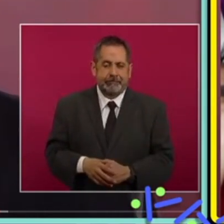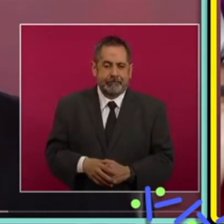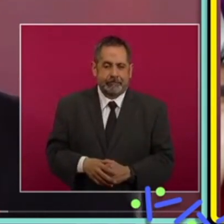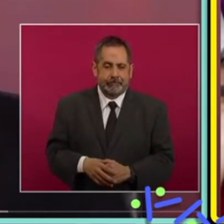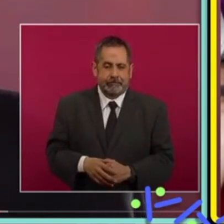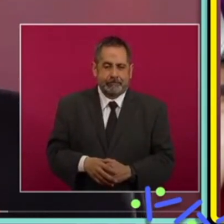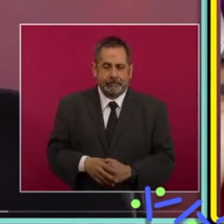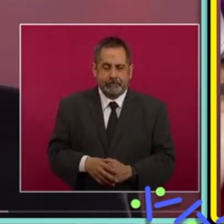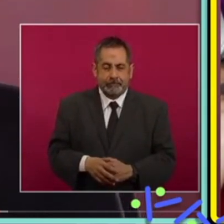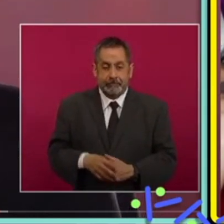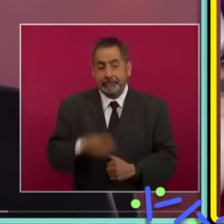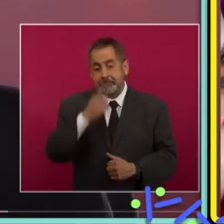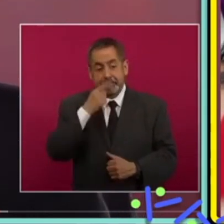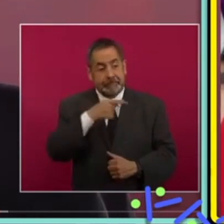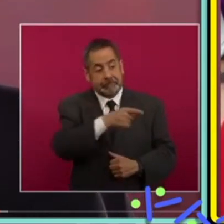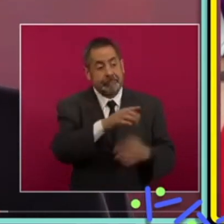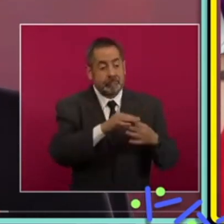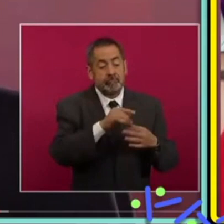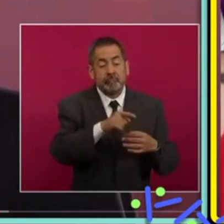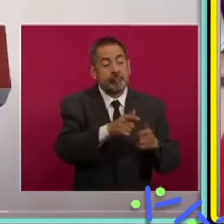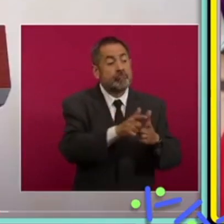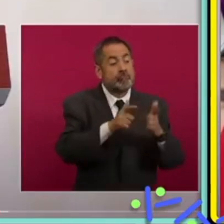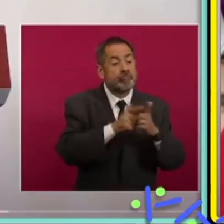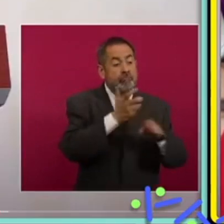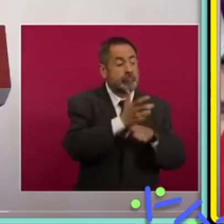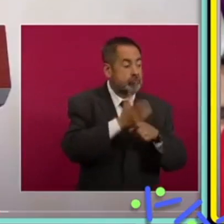todo lo relacionado con nuestra iniciativa.